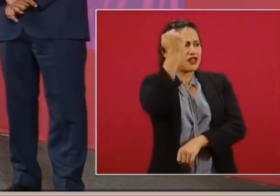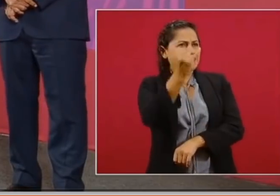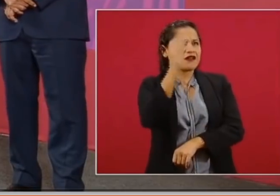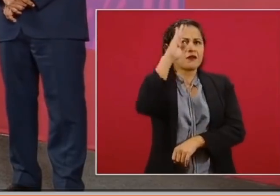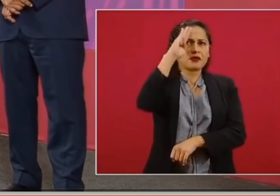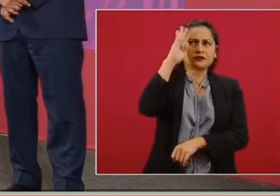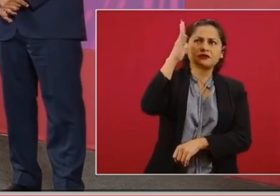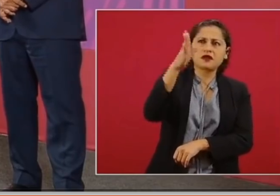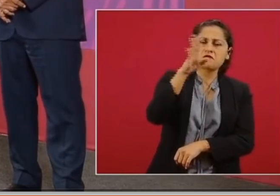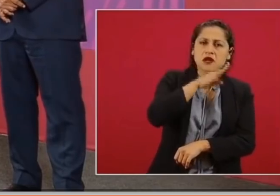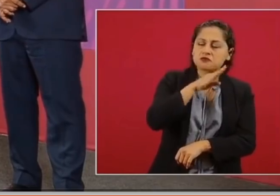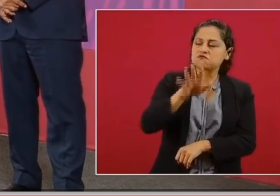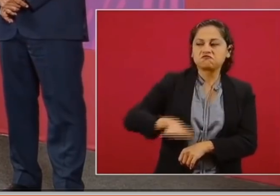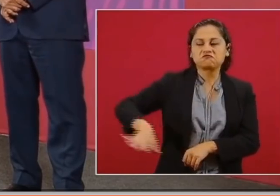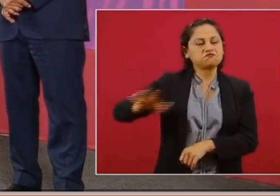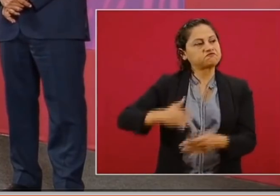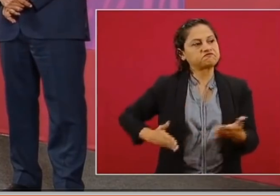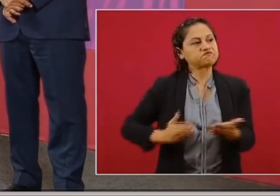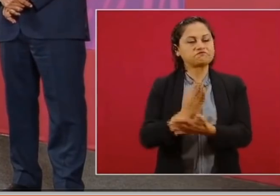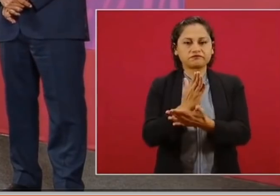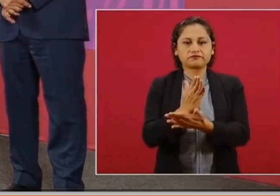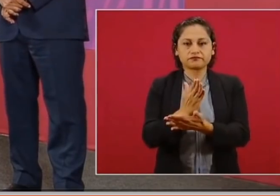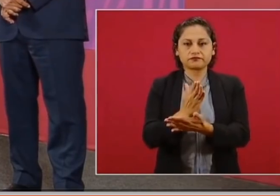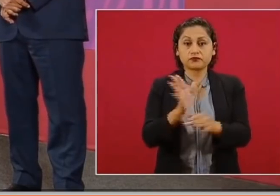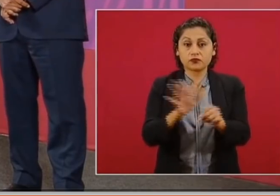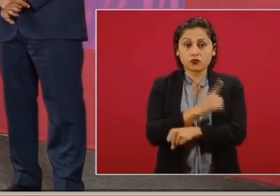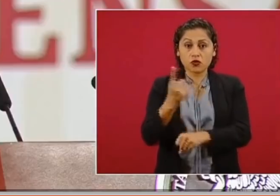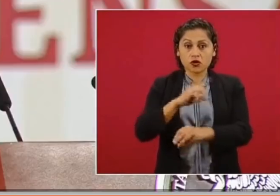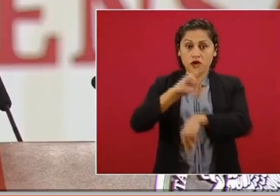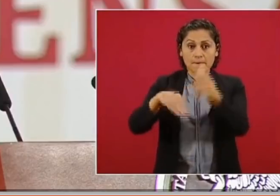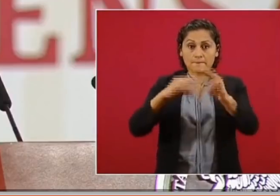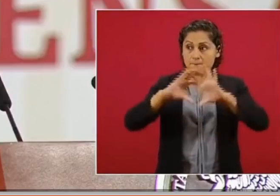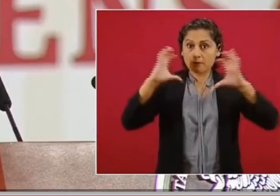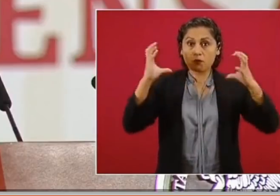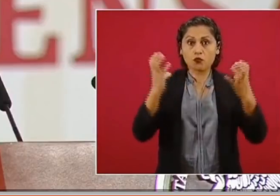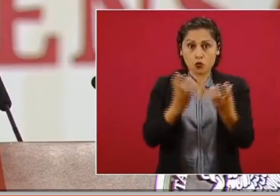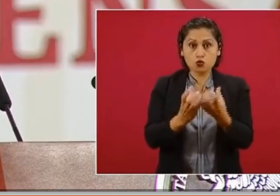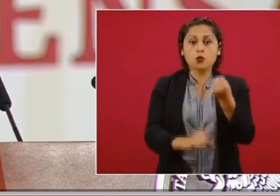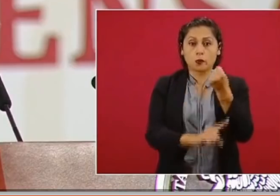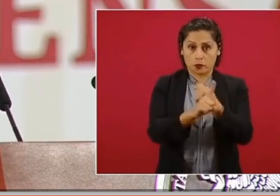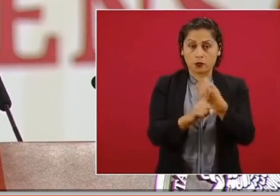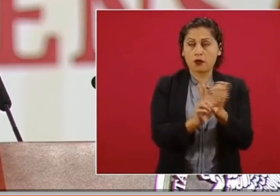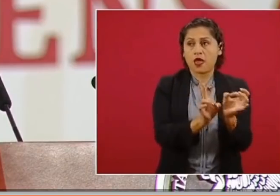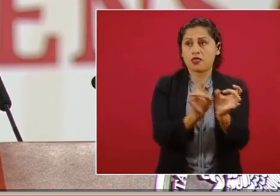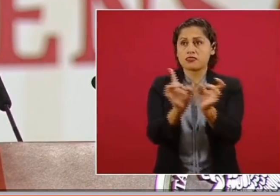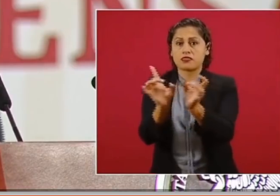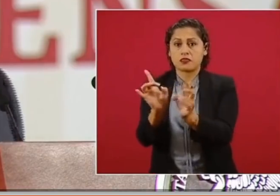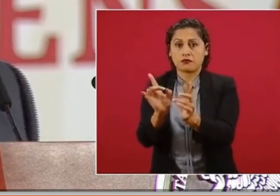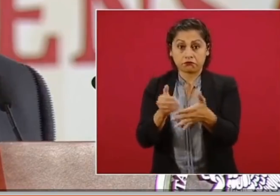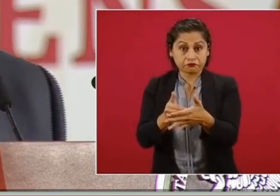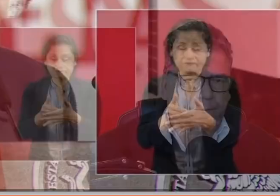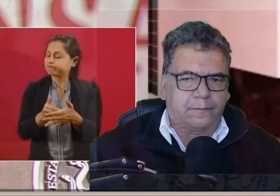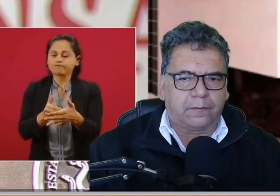contexto, el mundo no se ha detenido, al revés, está mutando.